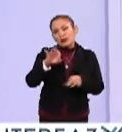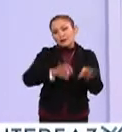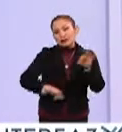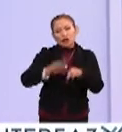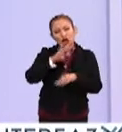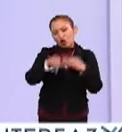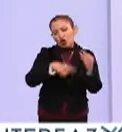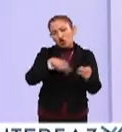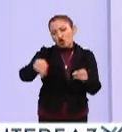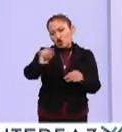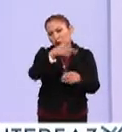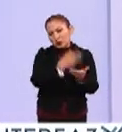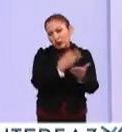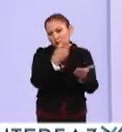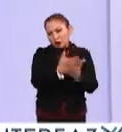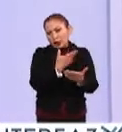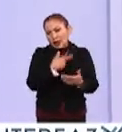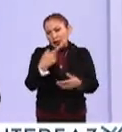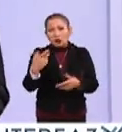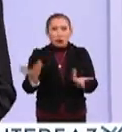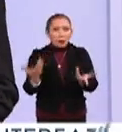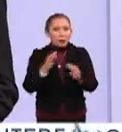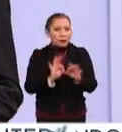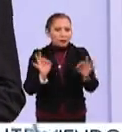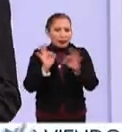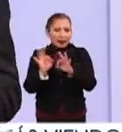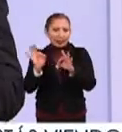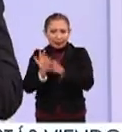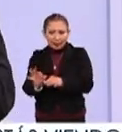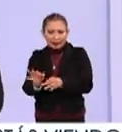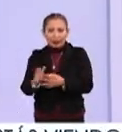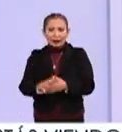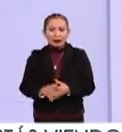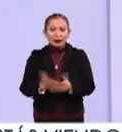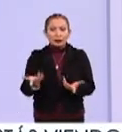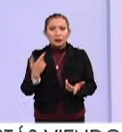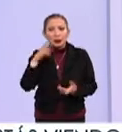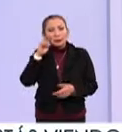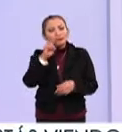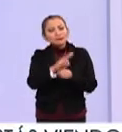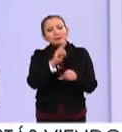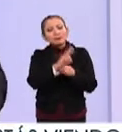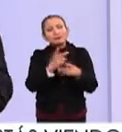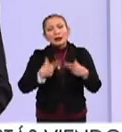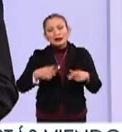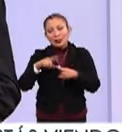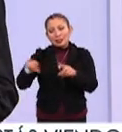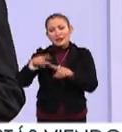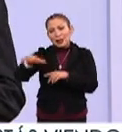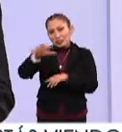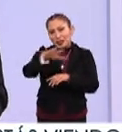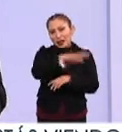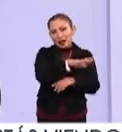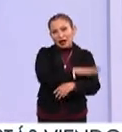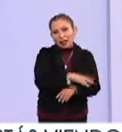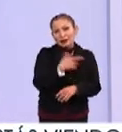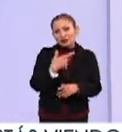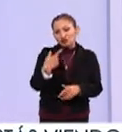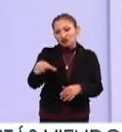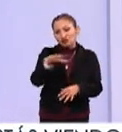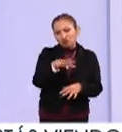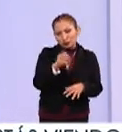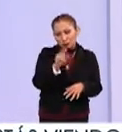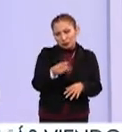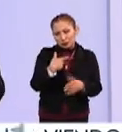Claro, todos tienen bastante relevancia y bastante seguimiento por parte de las distintas áreas que conforman